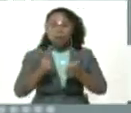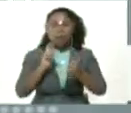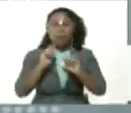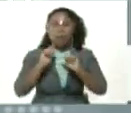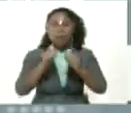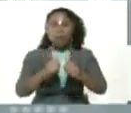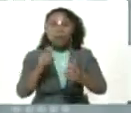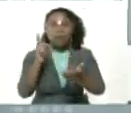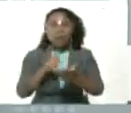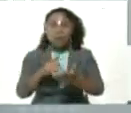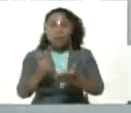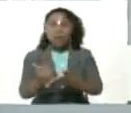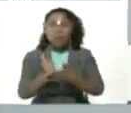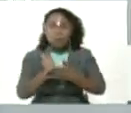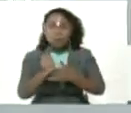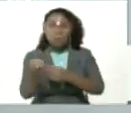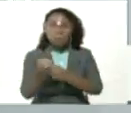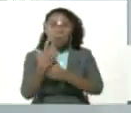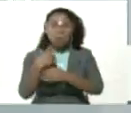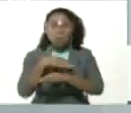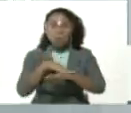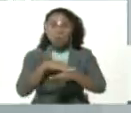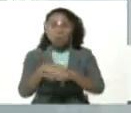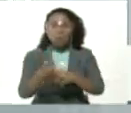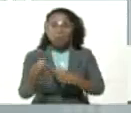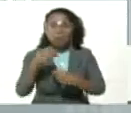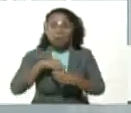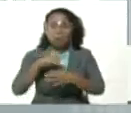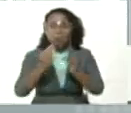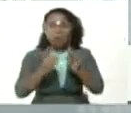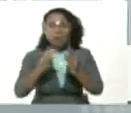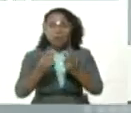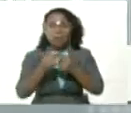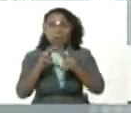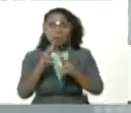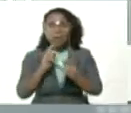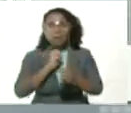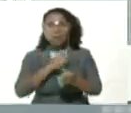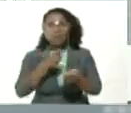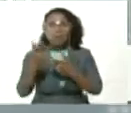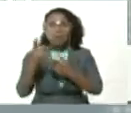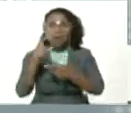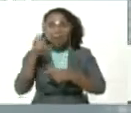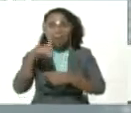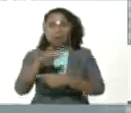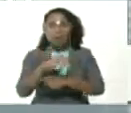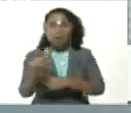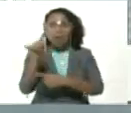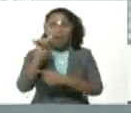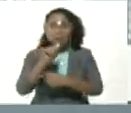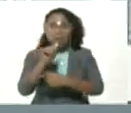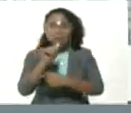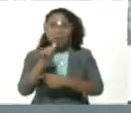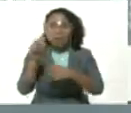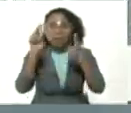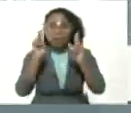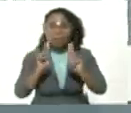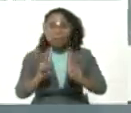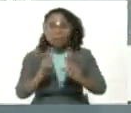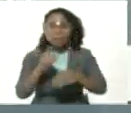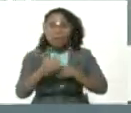llegar parte de la ayuda que envió el Ministerio de Interior, Justicia y Paz para llevarle a nuestro pueblo agua potable. Se